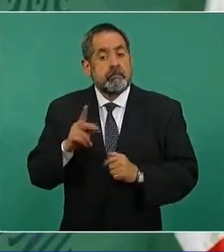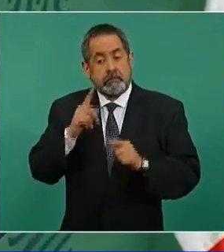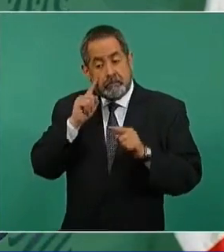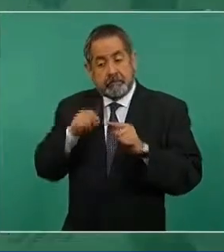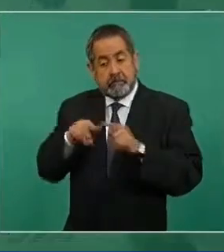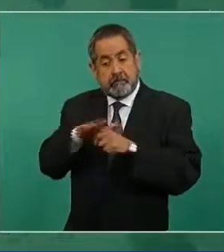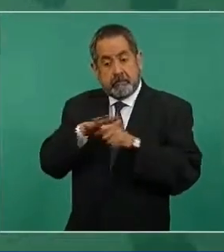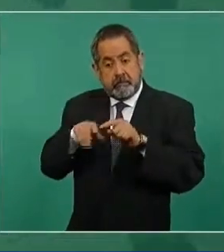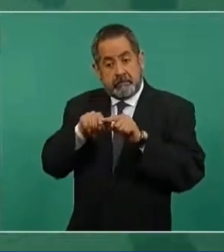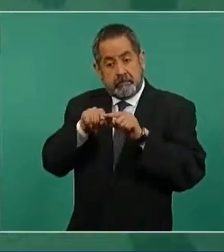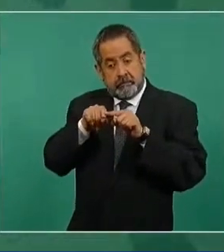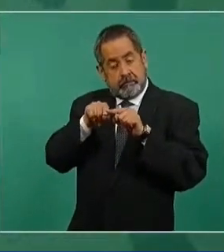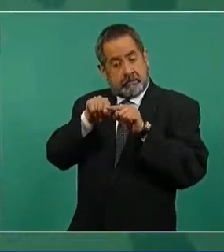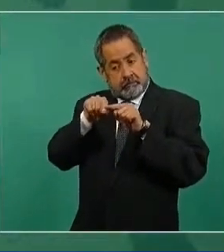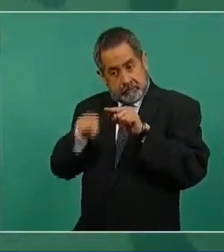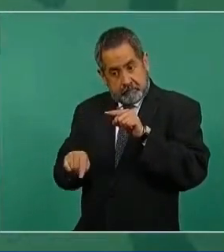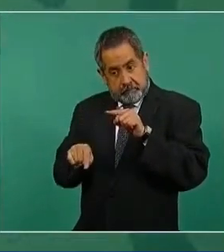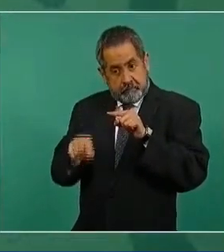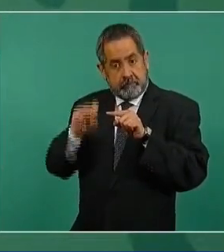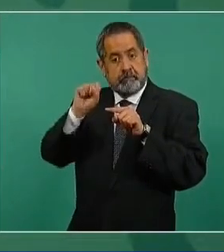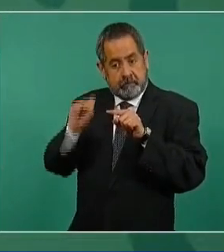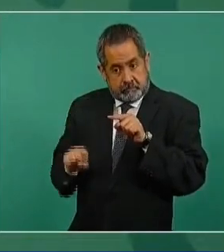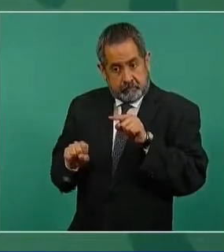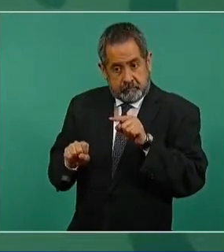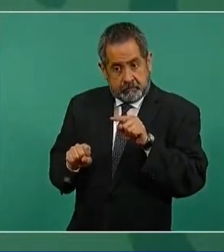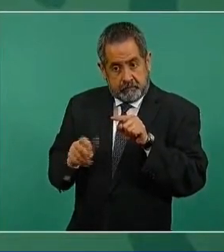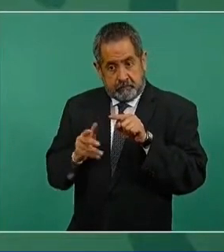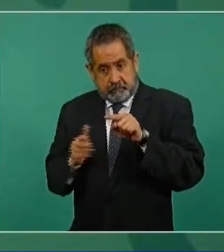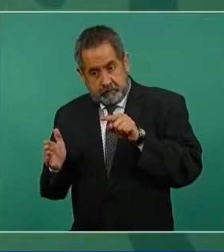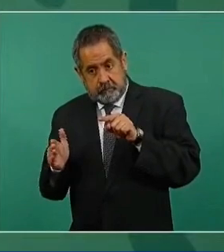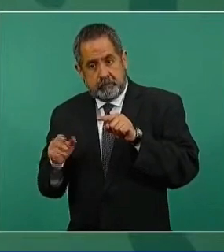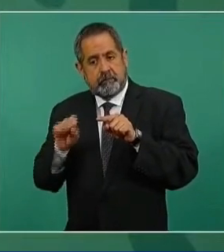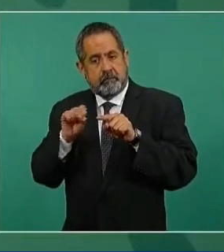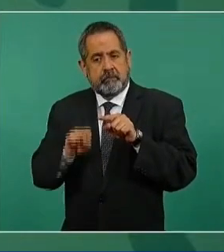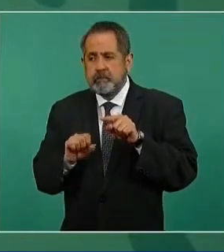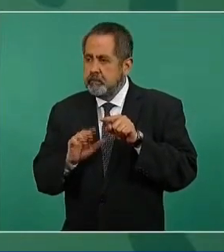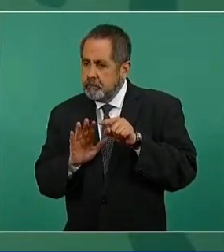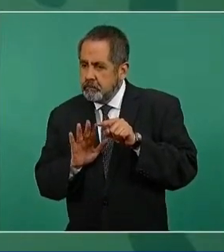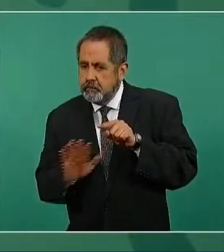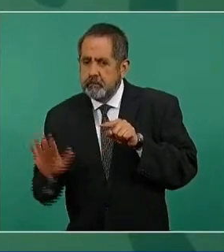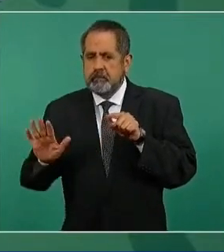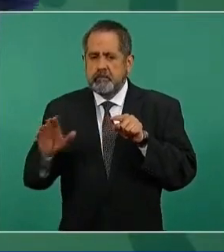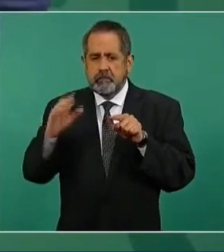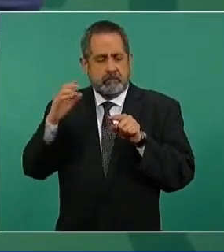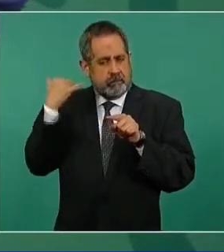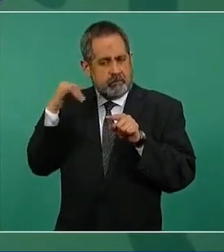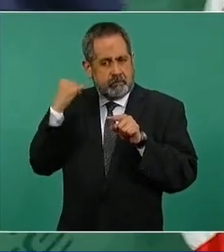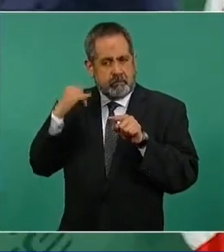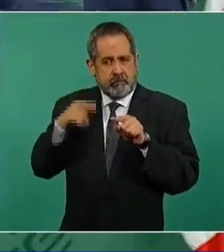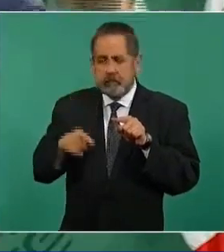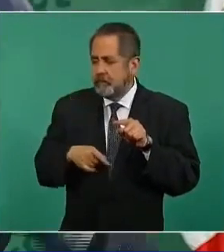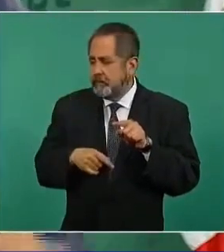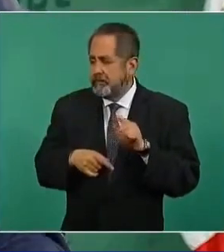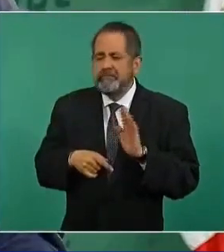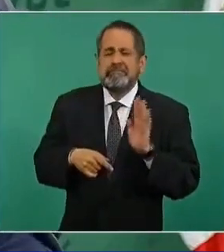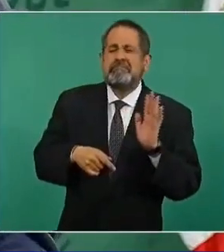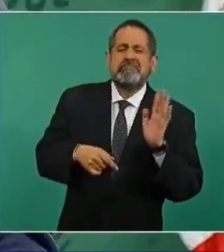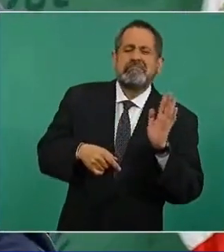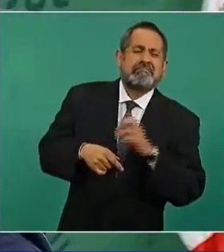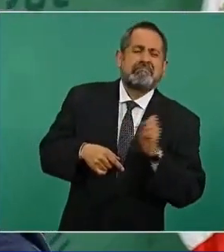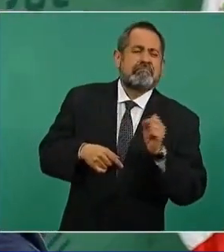Pero del Istmo hacia Yucatán no les